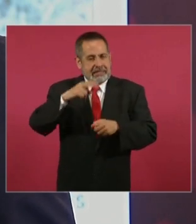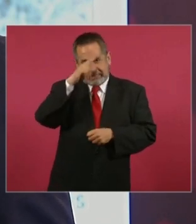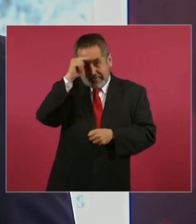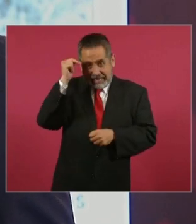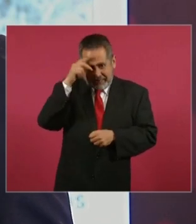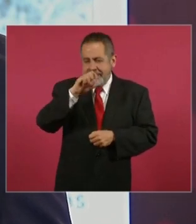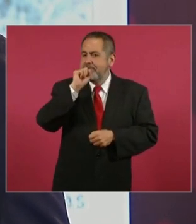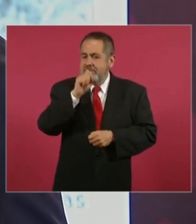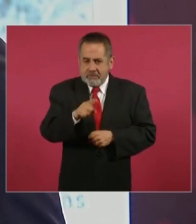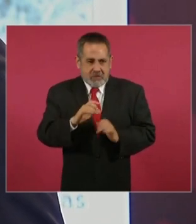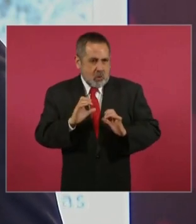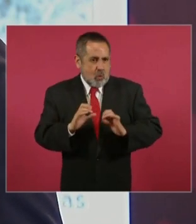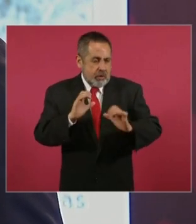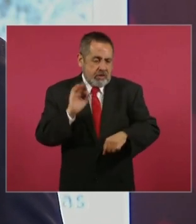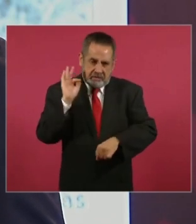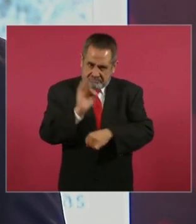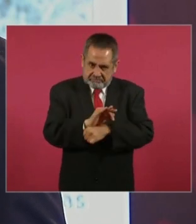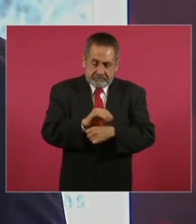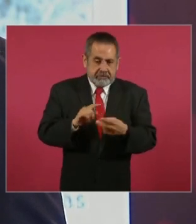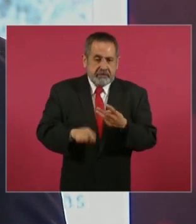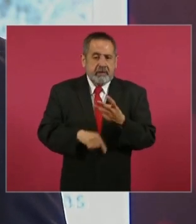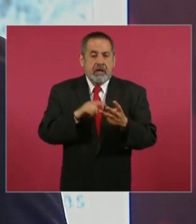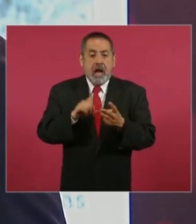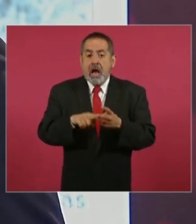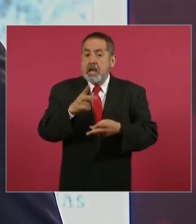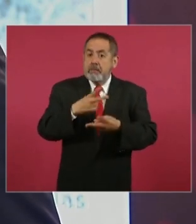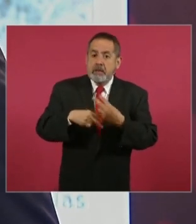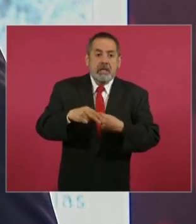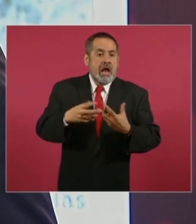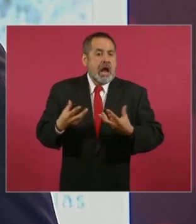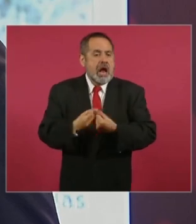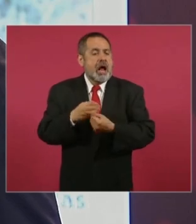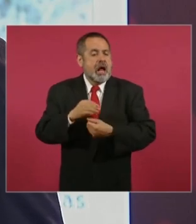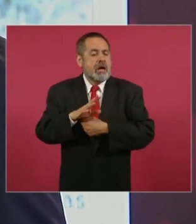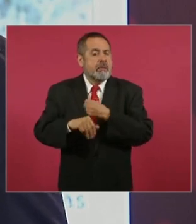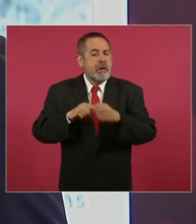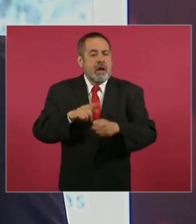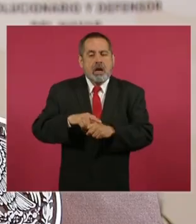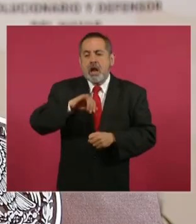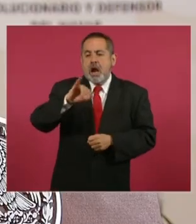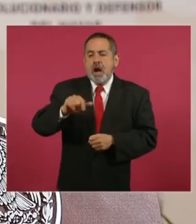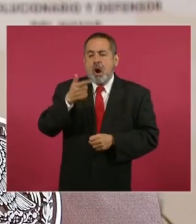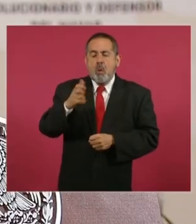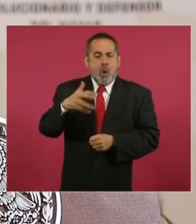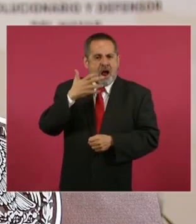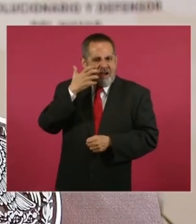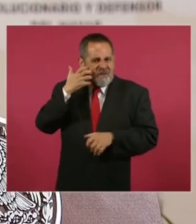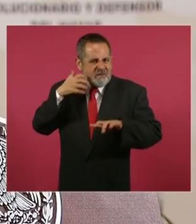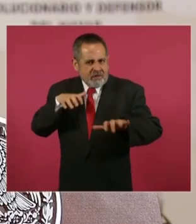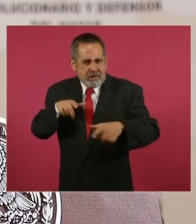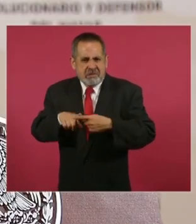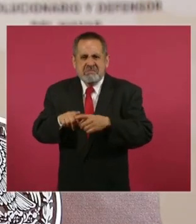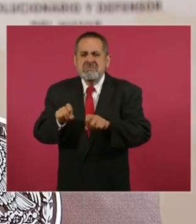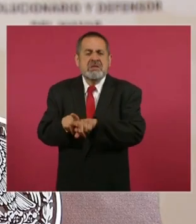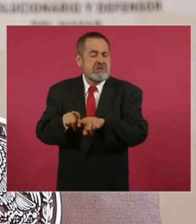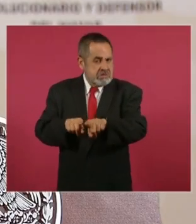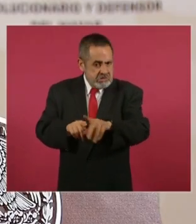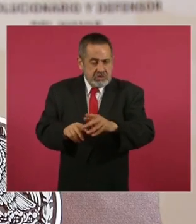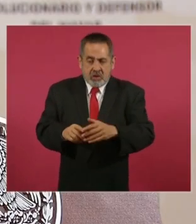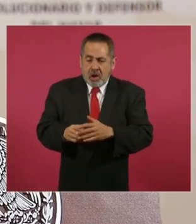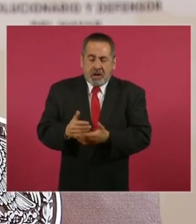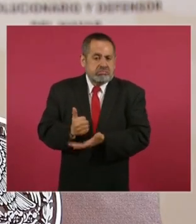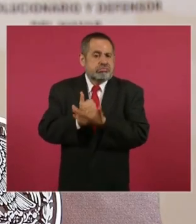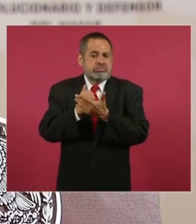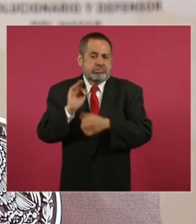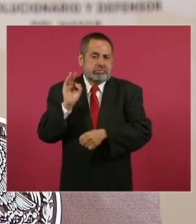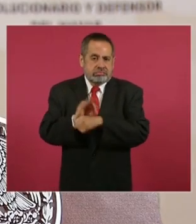Nayarit, también en esta parte se produce muy fuertemente el jaguar y es una defensa innegable para los efectos meteorológicos.